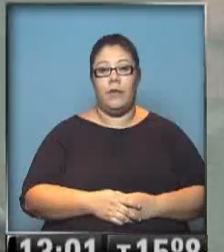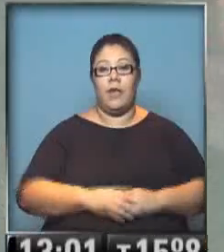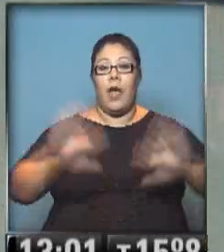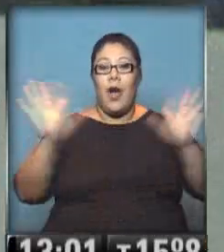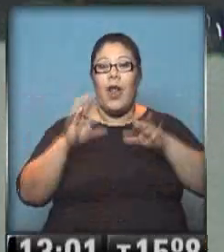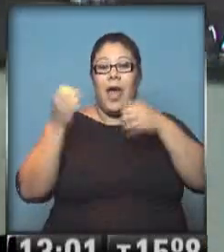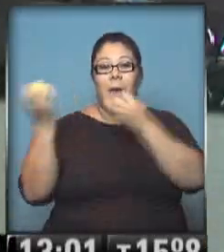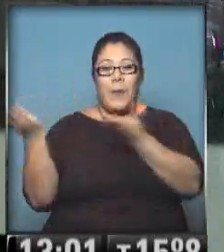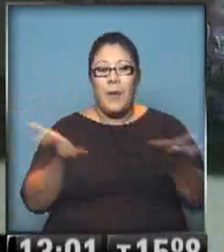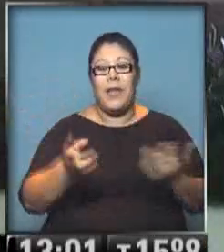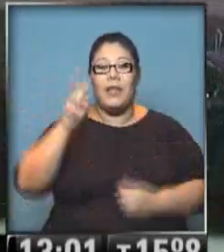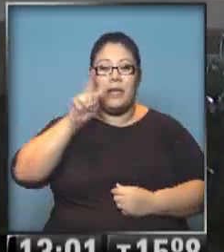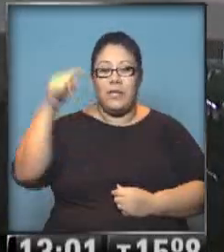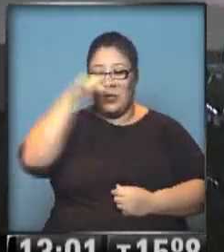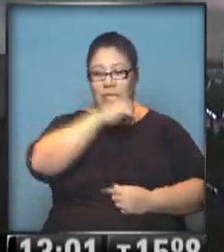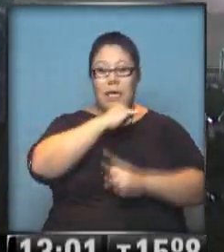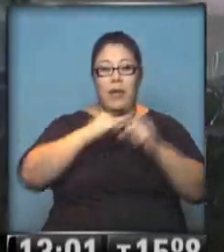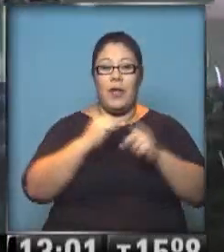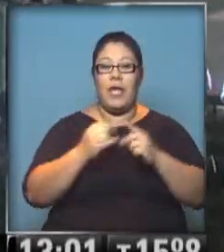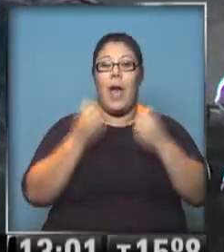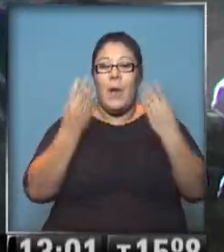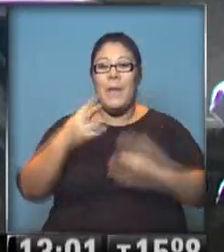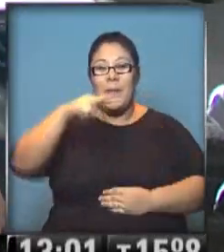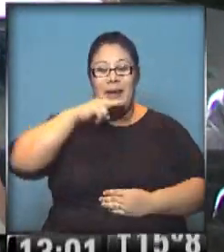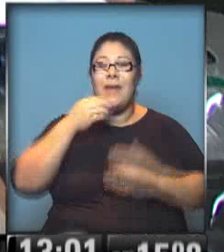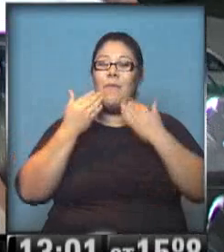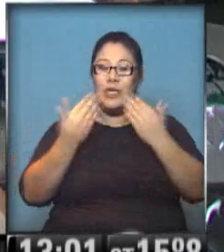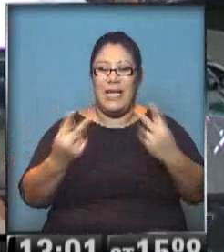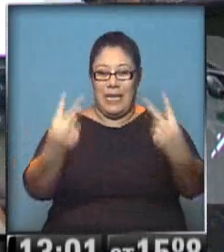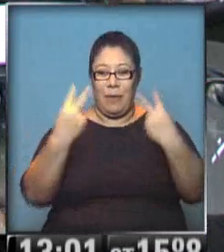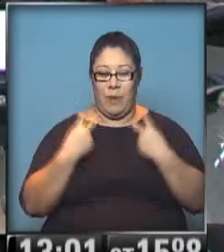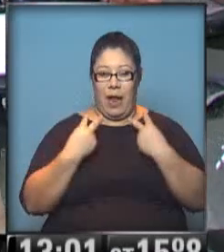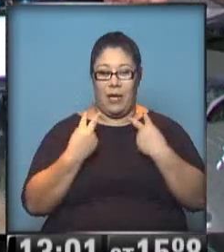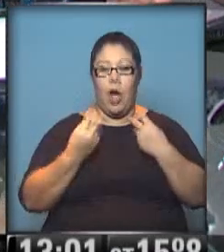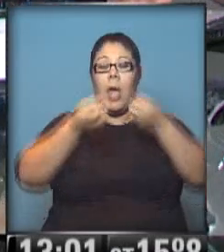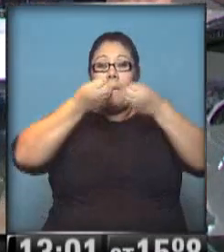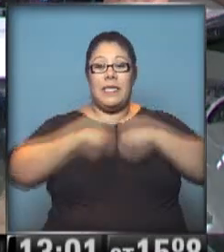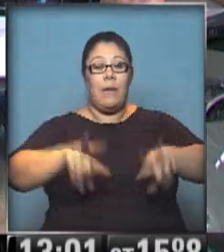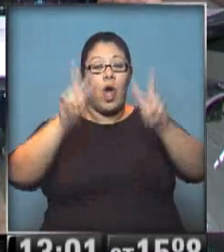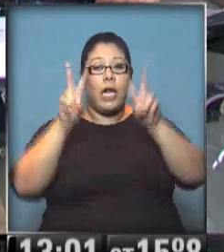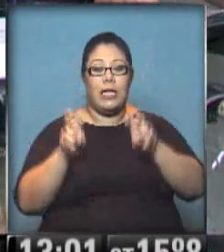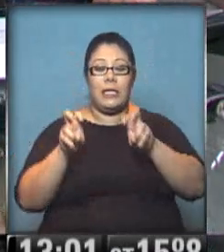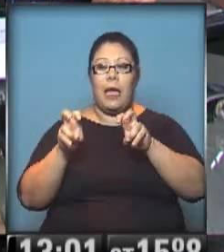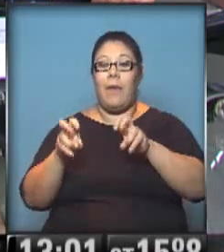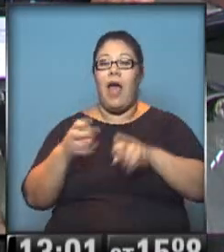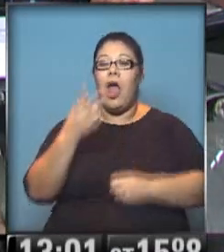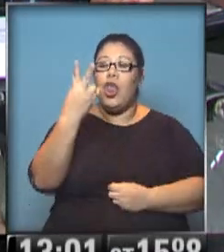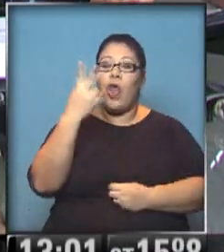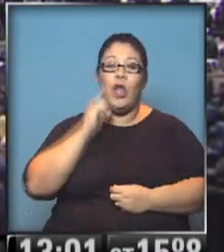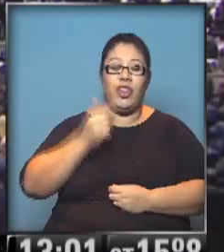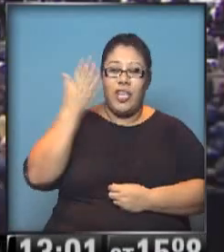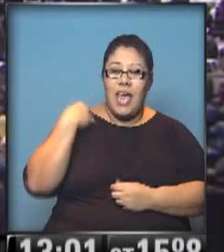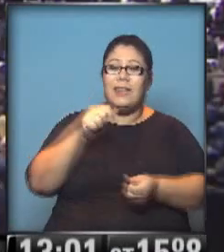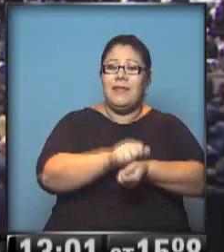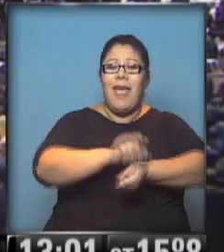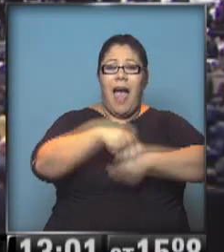Hola, bienvenidos a Visión 7 Mediodía. Buen viernes, gracias por acompañarnos. Y comenzamos con el tema que desde hace 48 horas estapa en todo el mundo. Tiene que